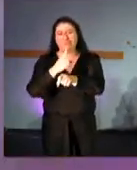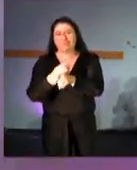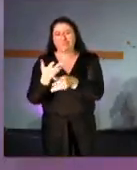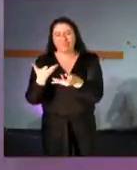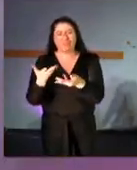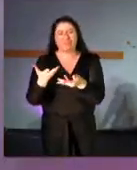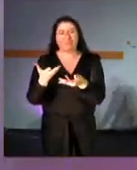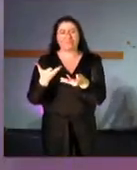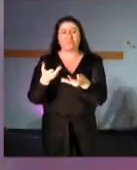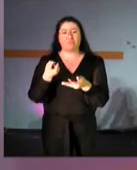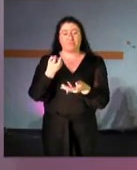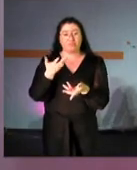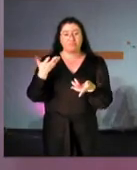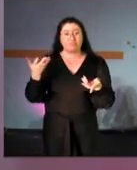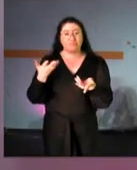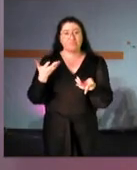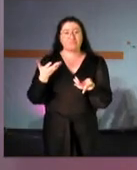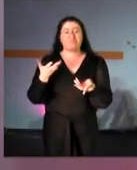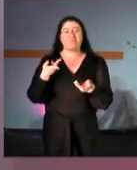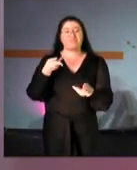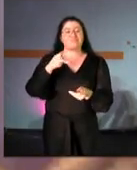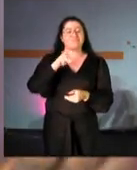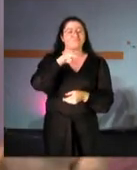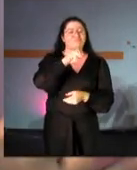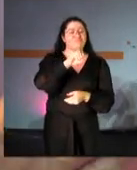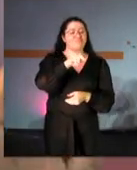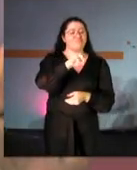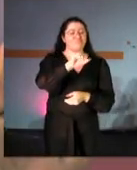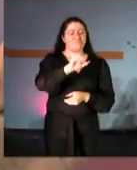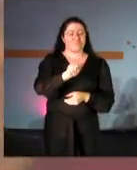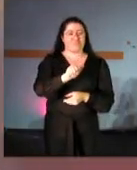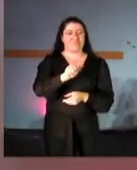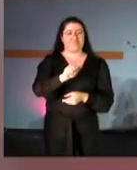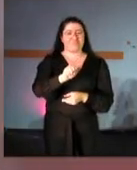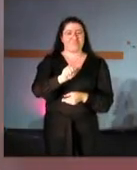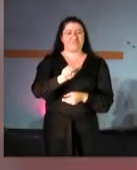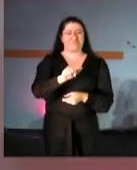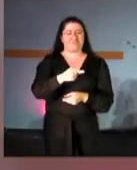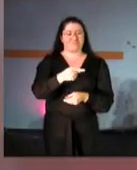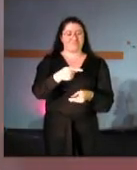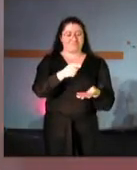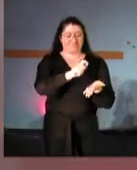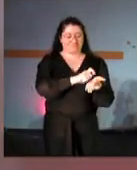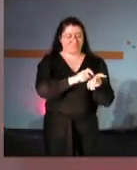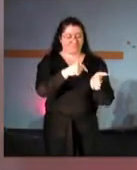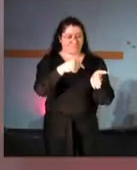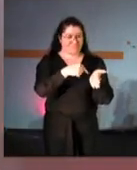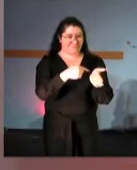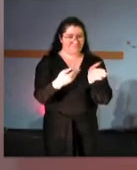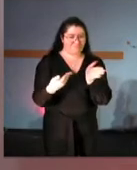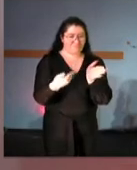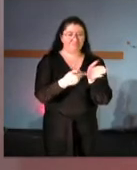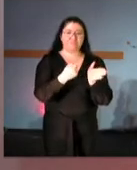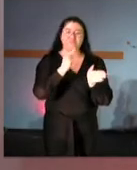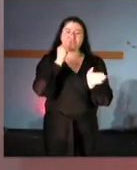su trabajo, nos lleva a la identificación